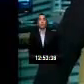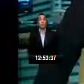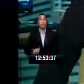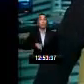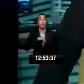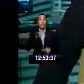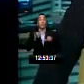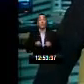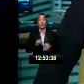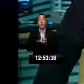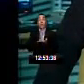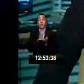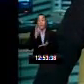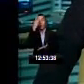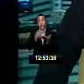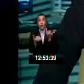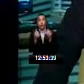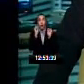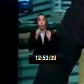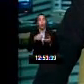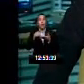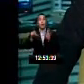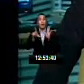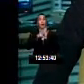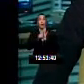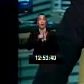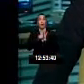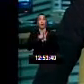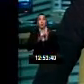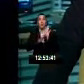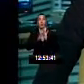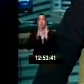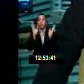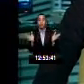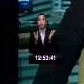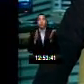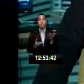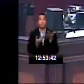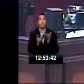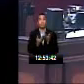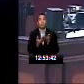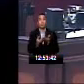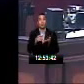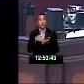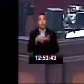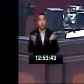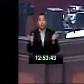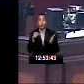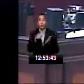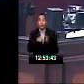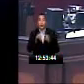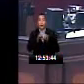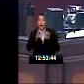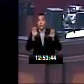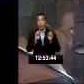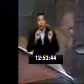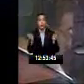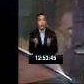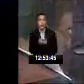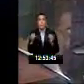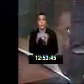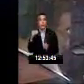Y nos quedamos en la Asamblea Nacional porque hoy podría aprobar la ley de emprendimiento que plantea que los procesos de apertura y cierre de las empresas sean